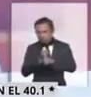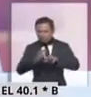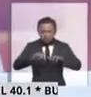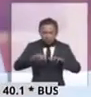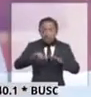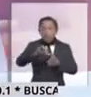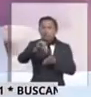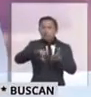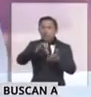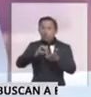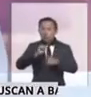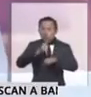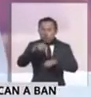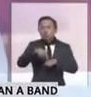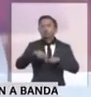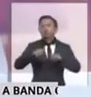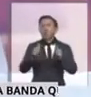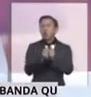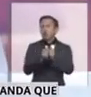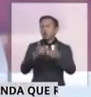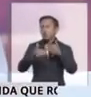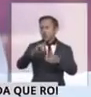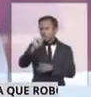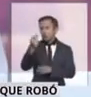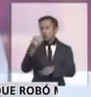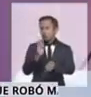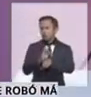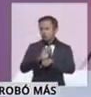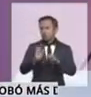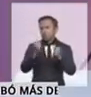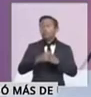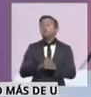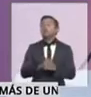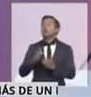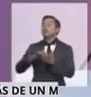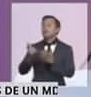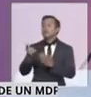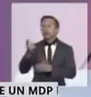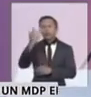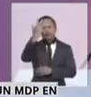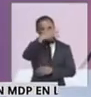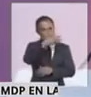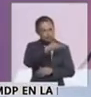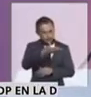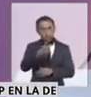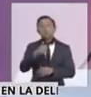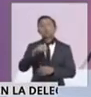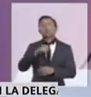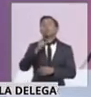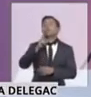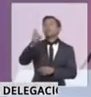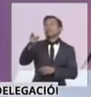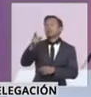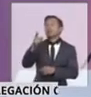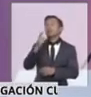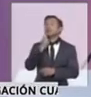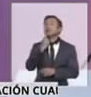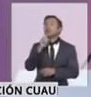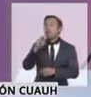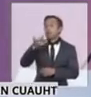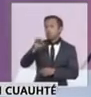desde memes hasta partes o reproducciones del debate donde algún candidato cree que le fue bien. Es